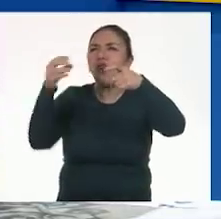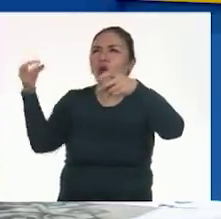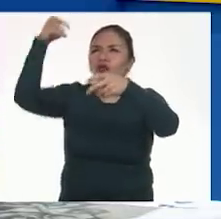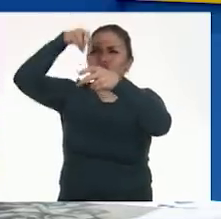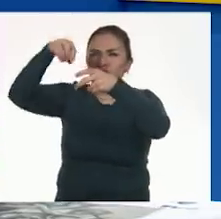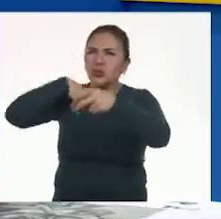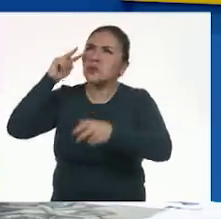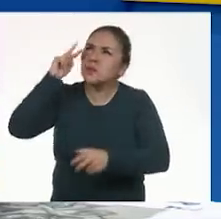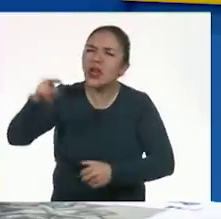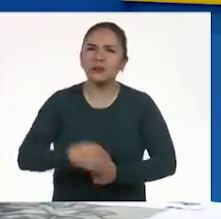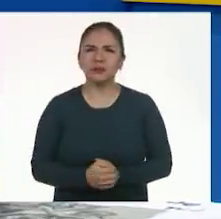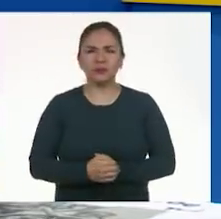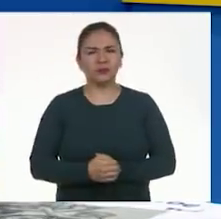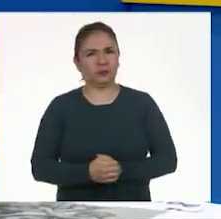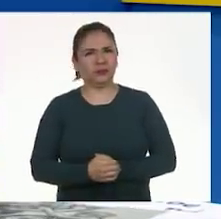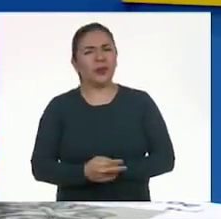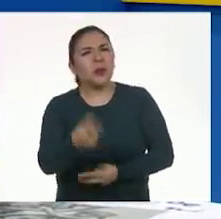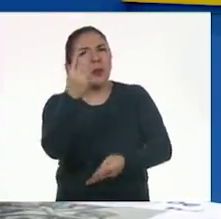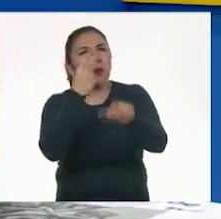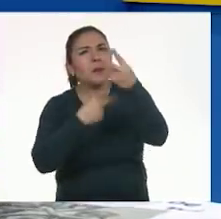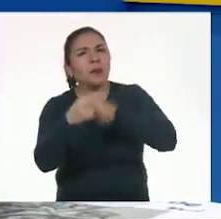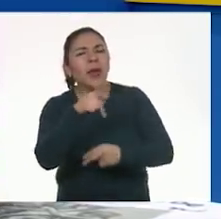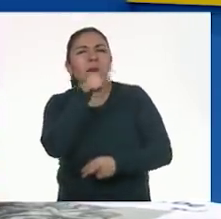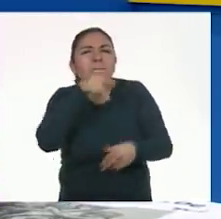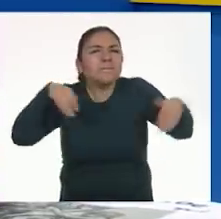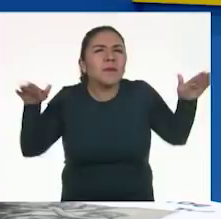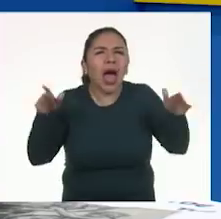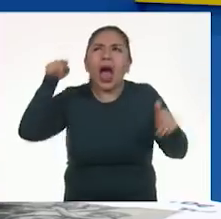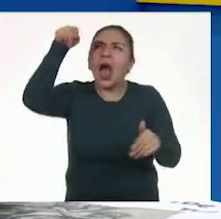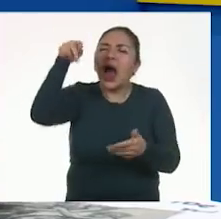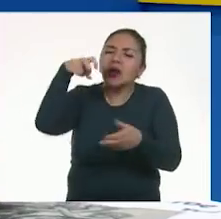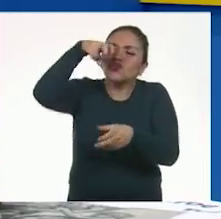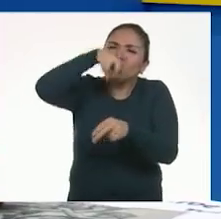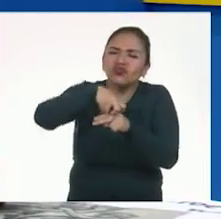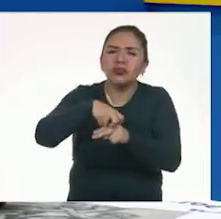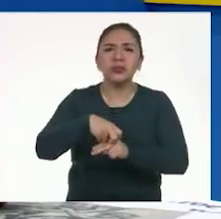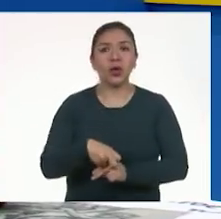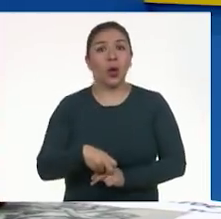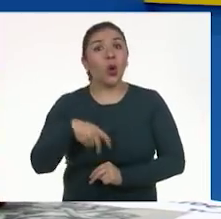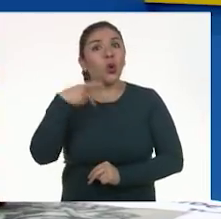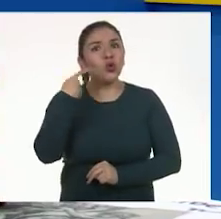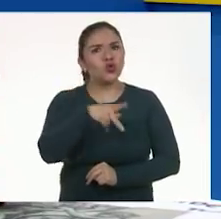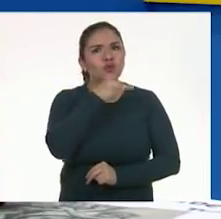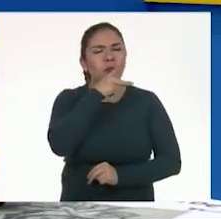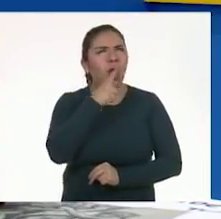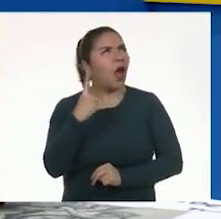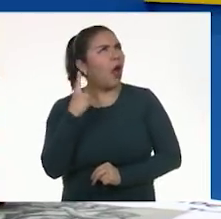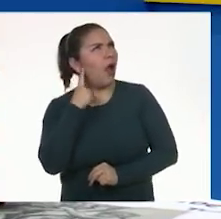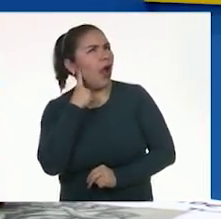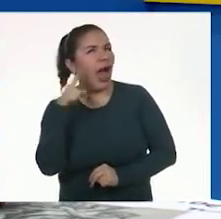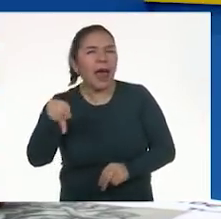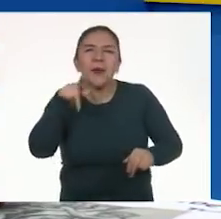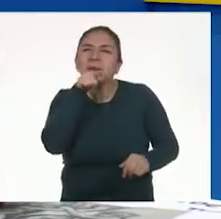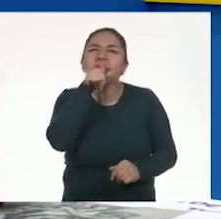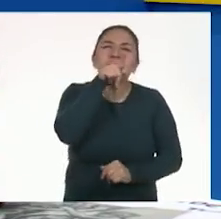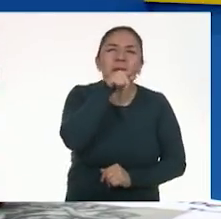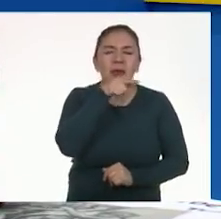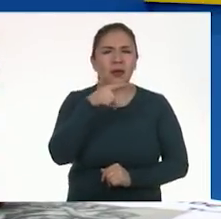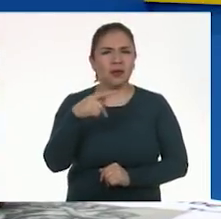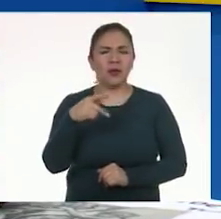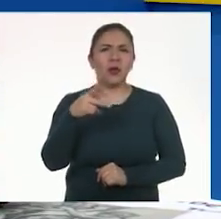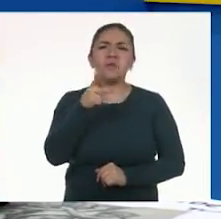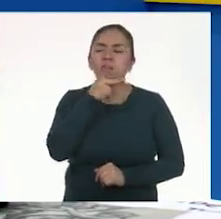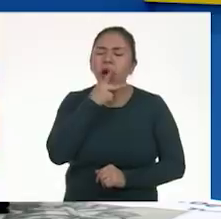nido, pipi, un pajarillo decía. Su buen padre, que lo oía, voy, le